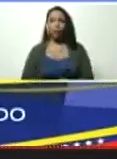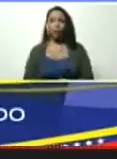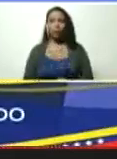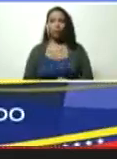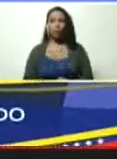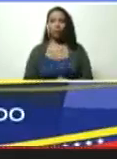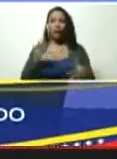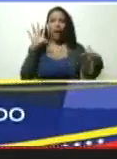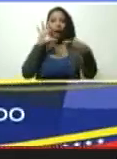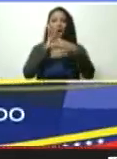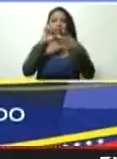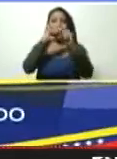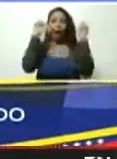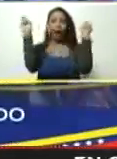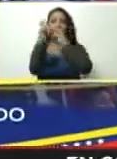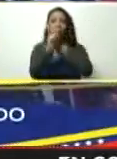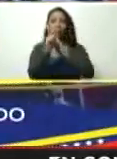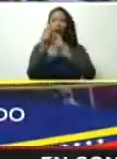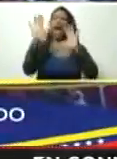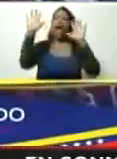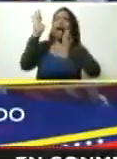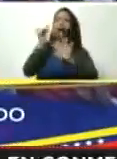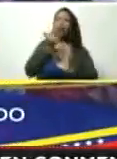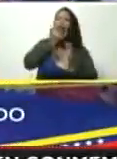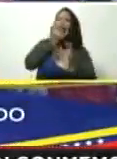Alianza para el Cambio es la cosa.